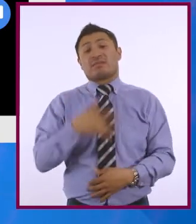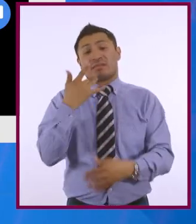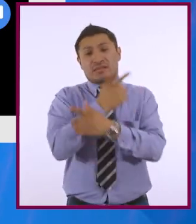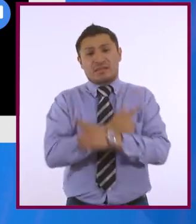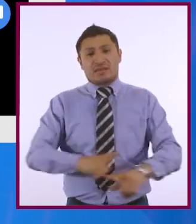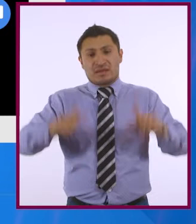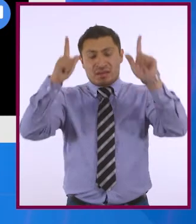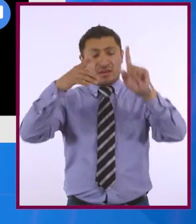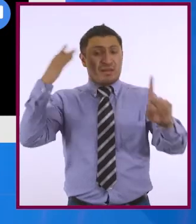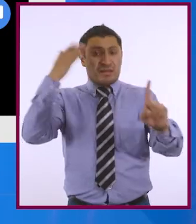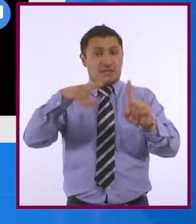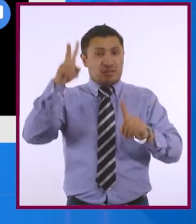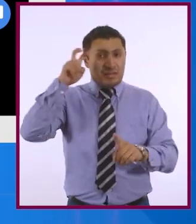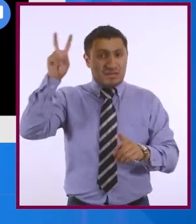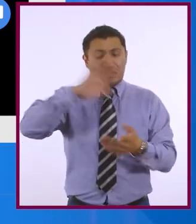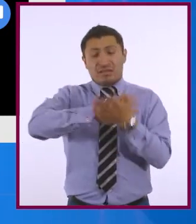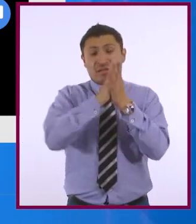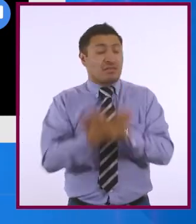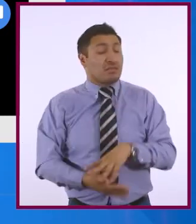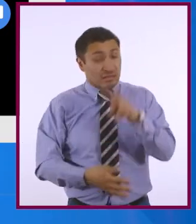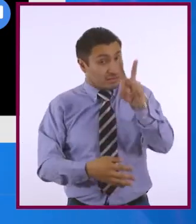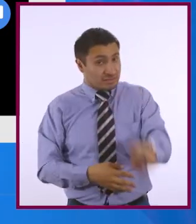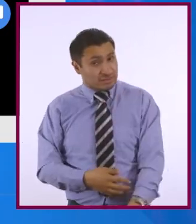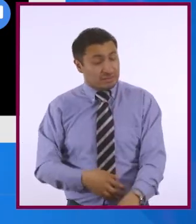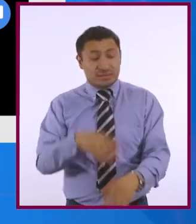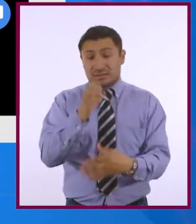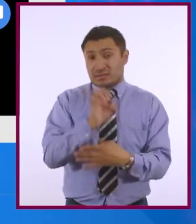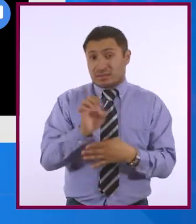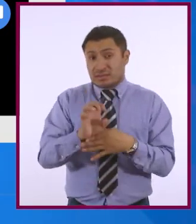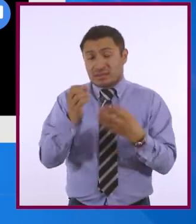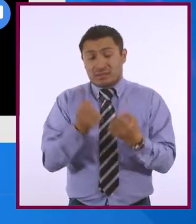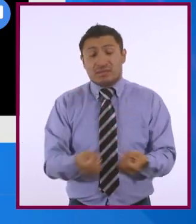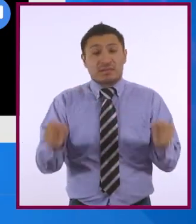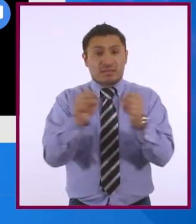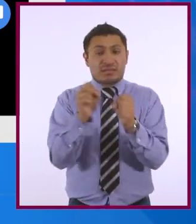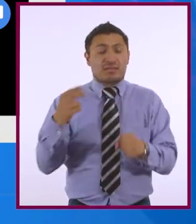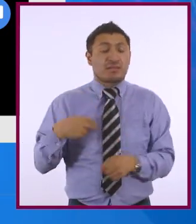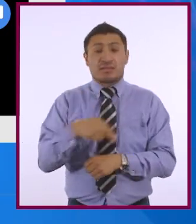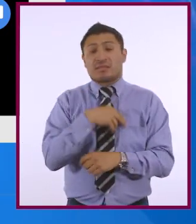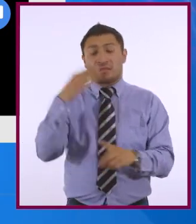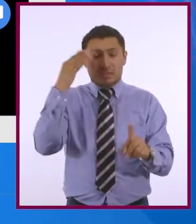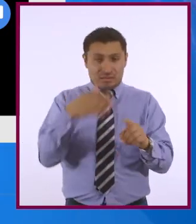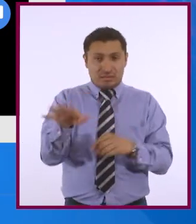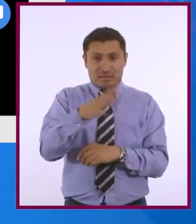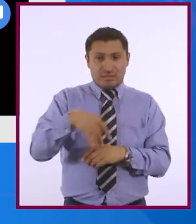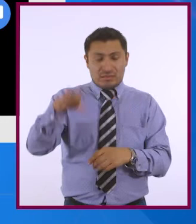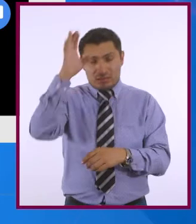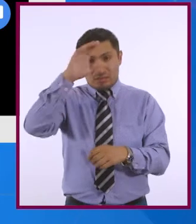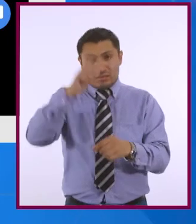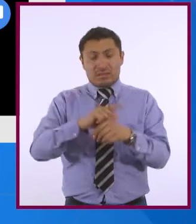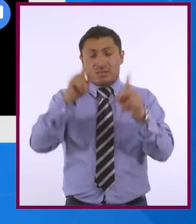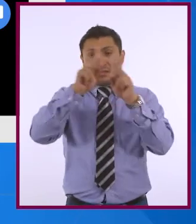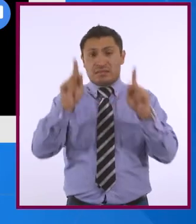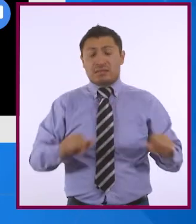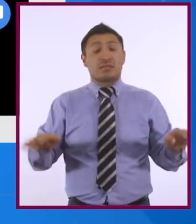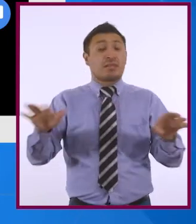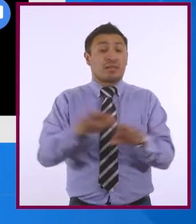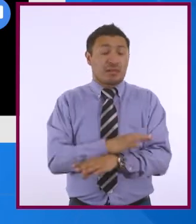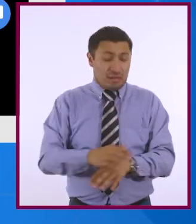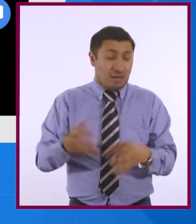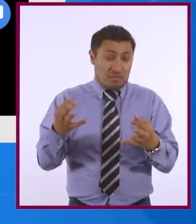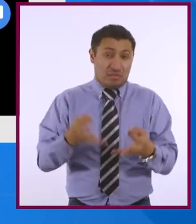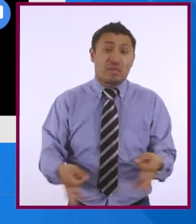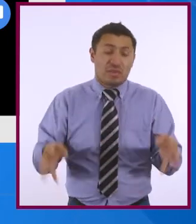de buscar sus sueños y de soñar, ¿no? Entonces, como sociedad, es justo buscar desde una cultura de paz, ¿no? Un cambio